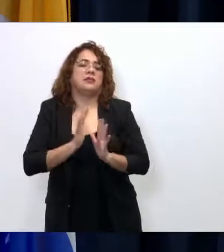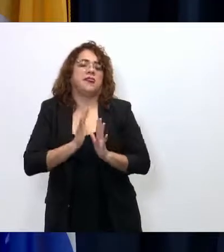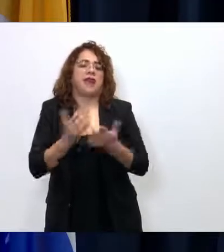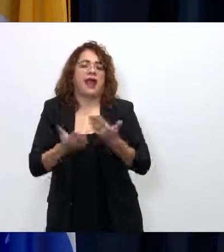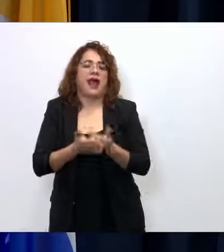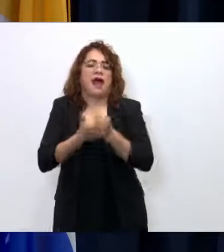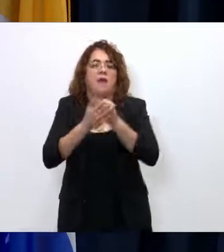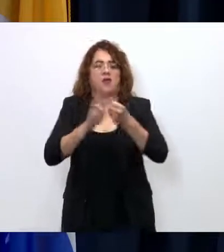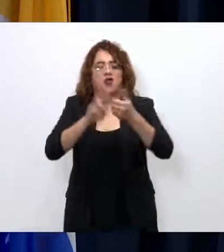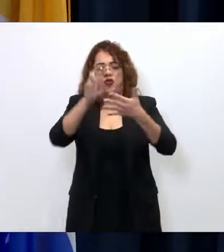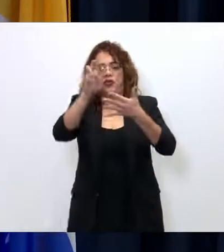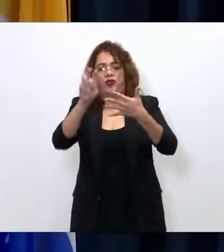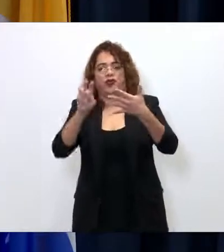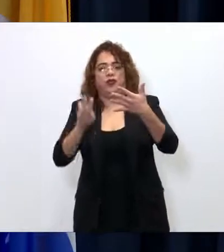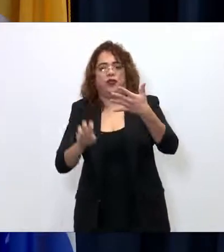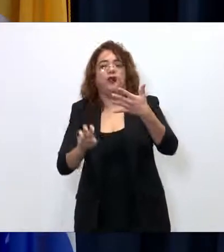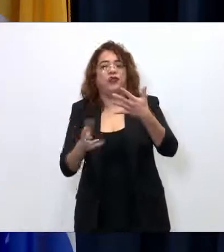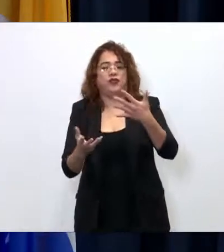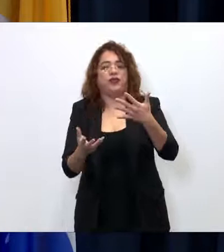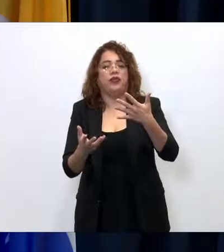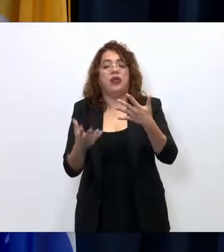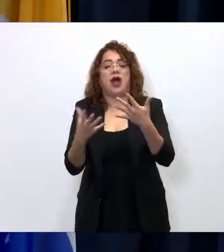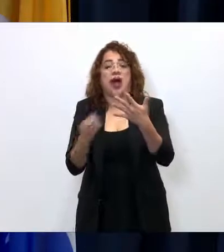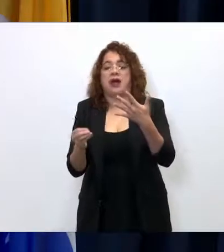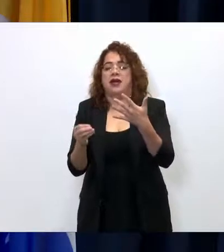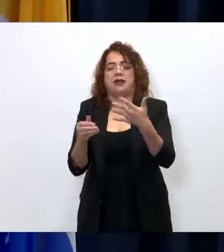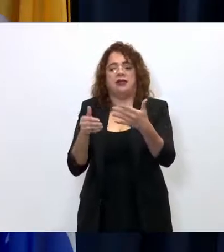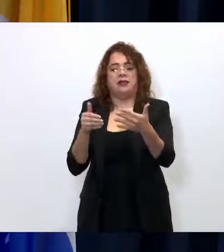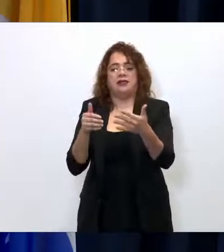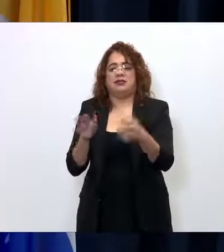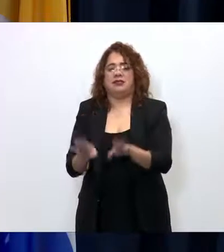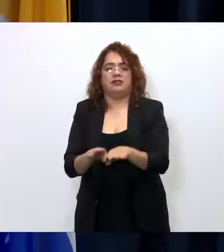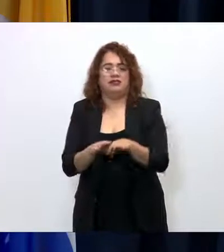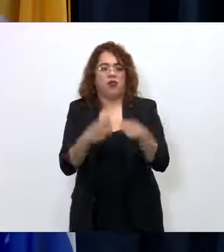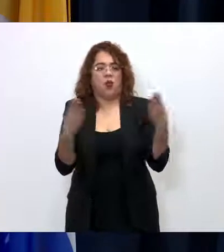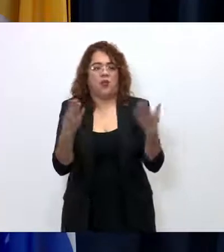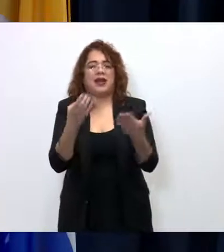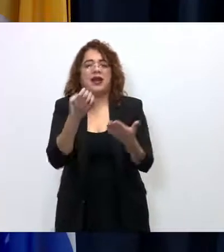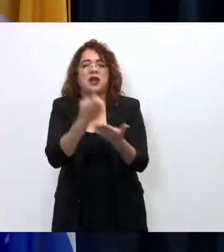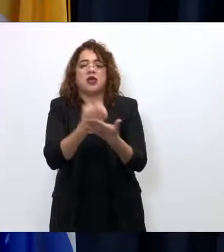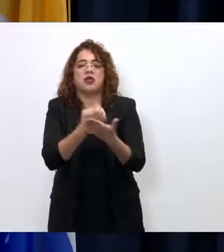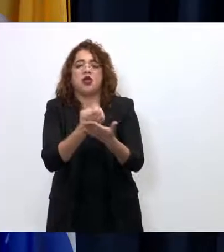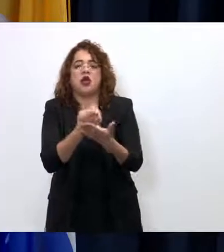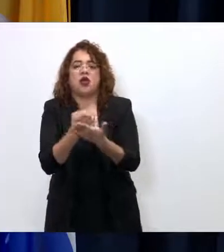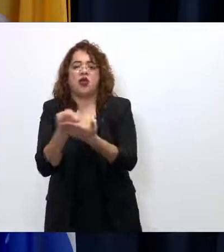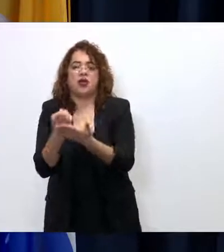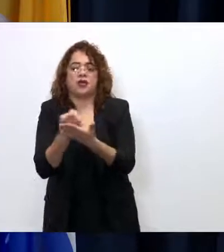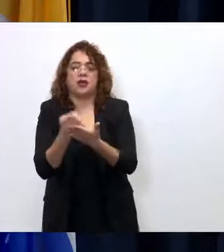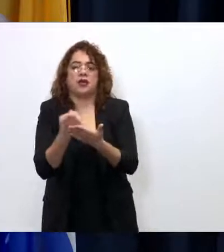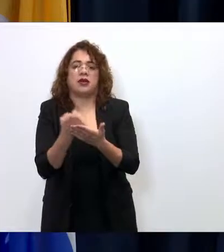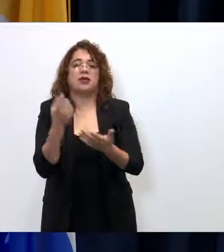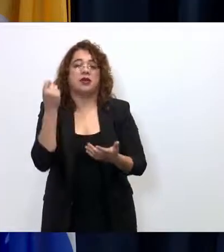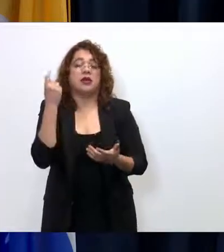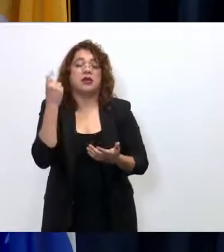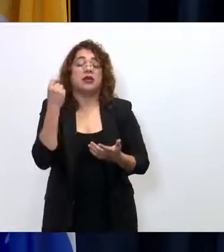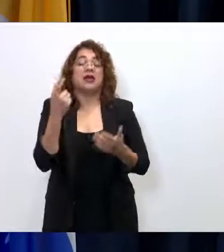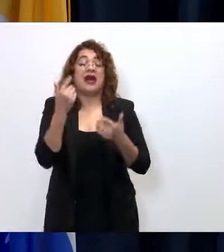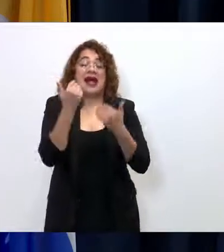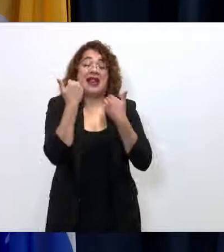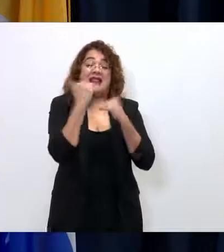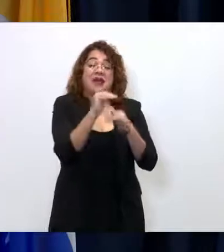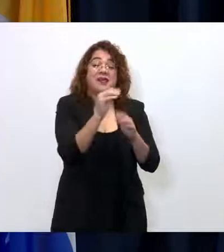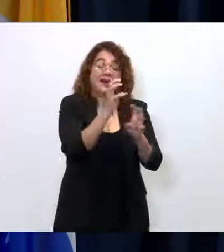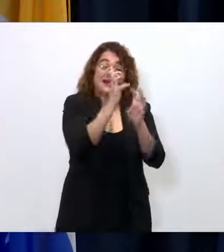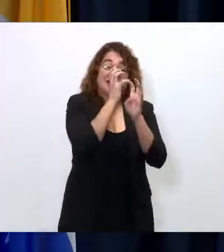mismo tiempo. Se permitirá la reanudación de las actividades cotidianas y se eliminará la mayoría de los límites